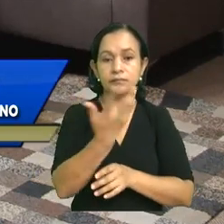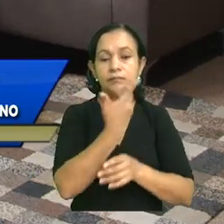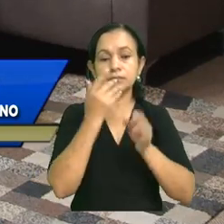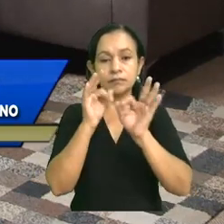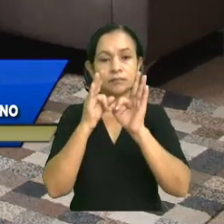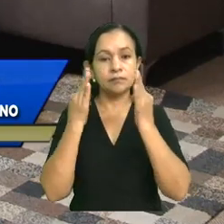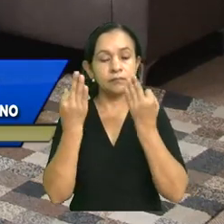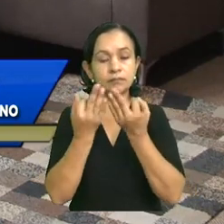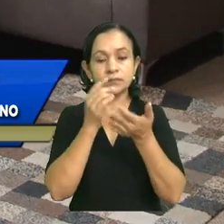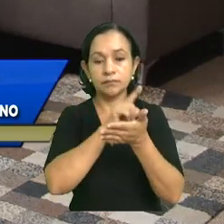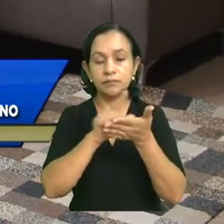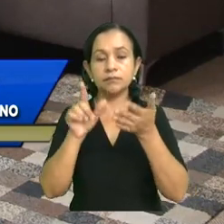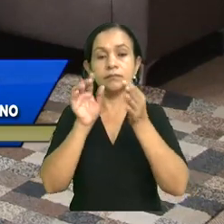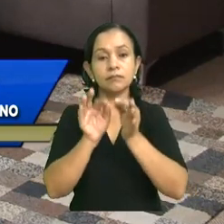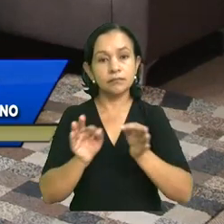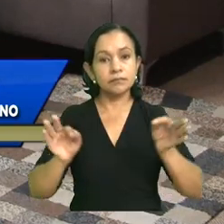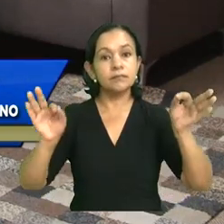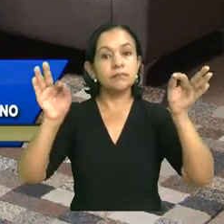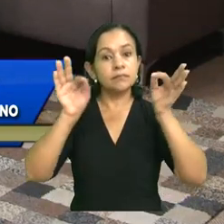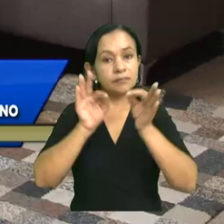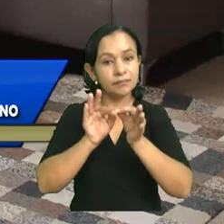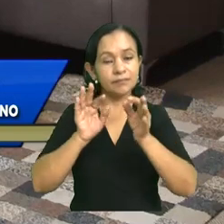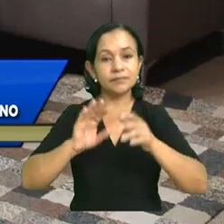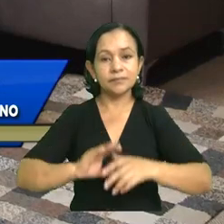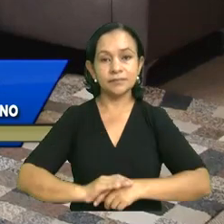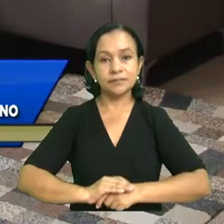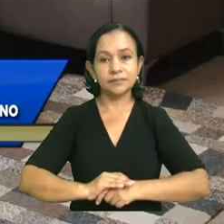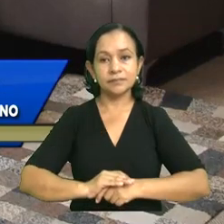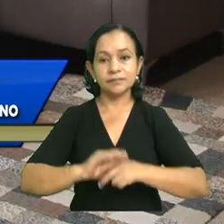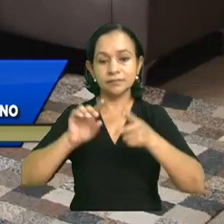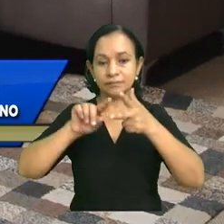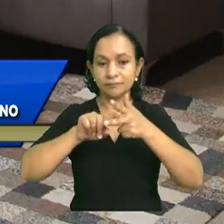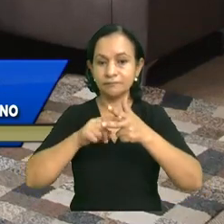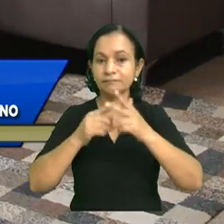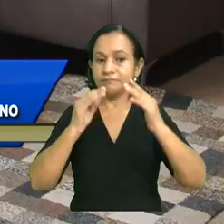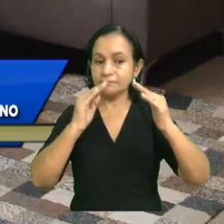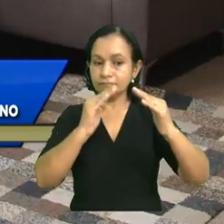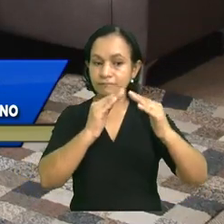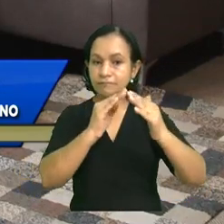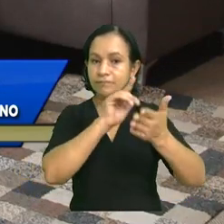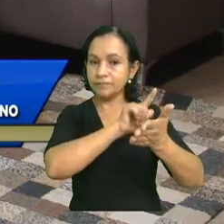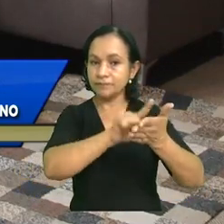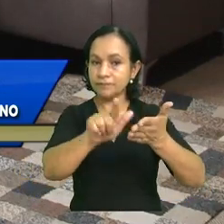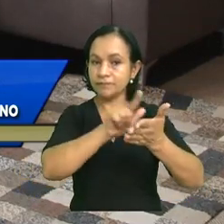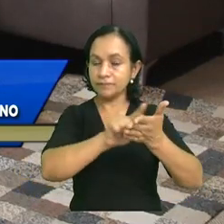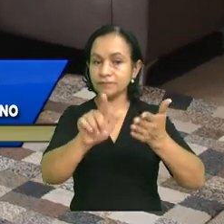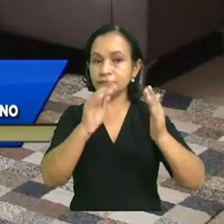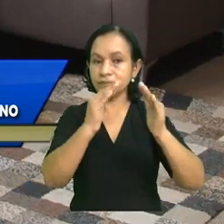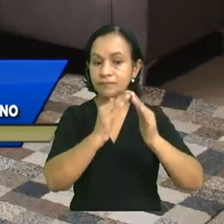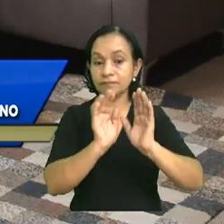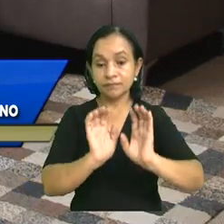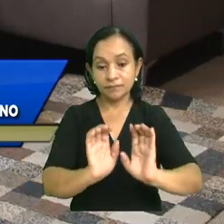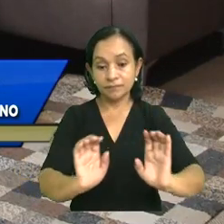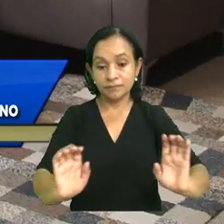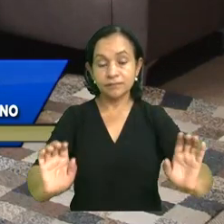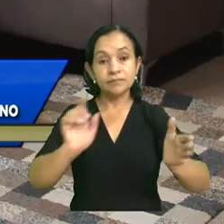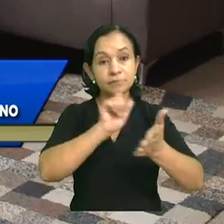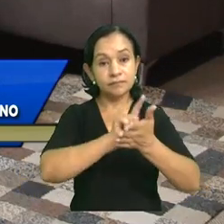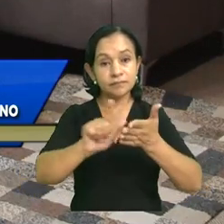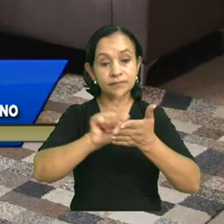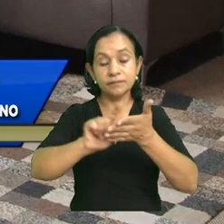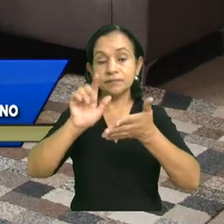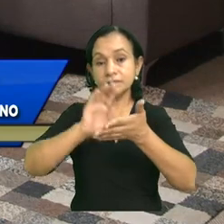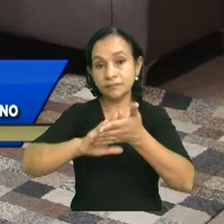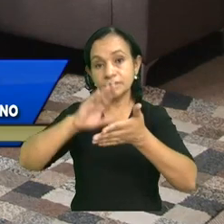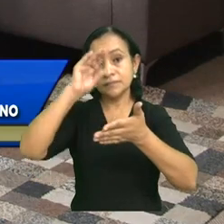la limpieza es fundamental. E inicia en el hogar, es decir. Inicia en el hogar, inicia desde niños.